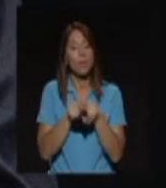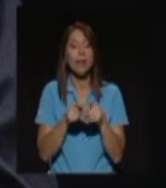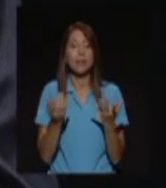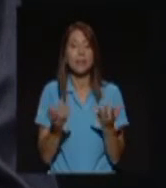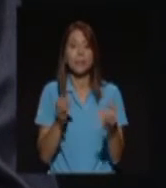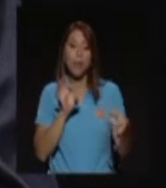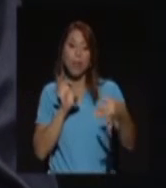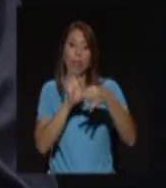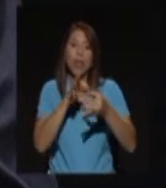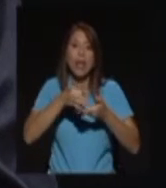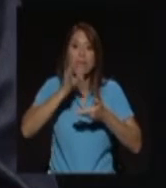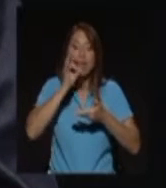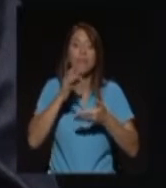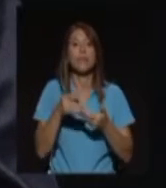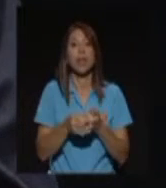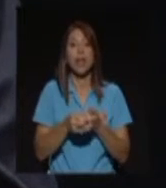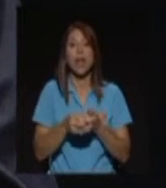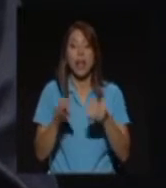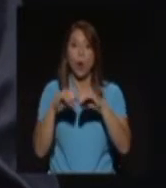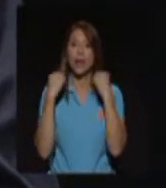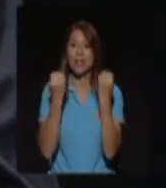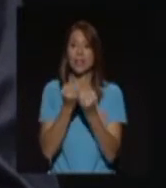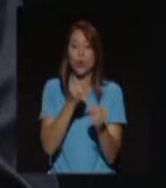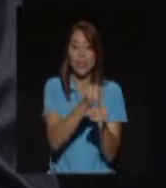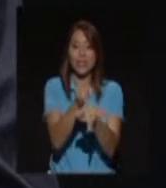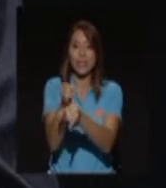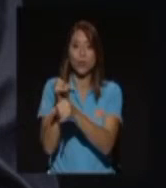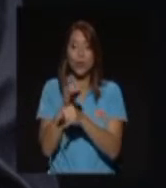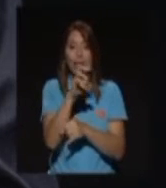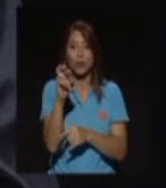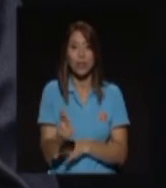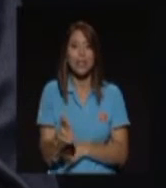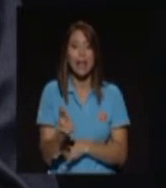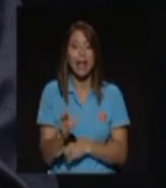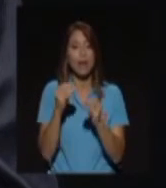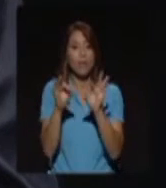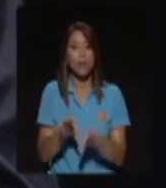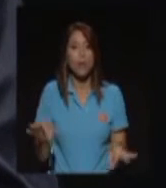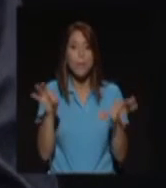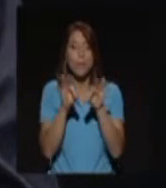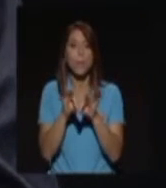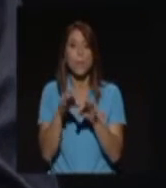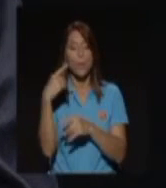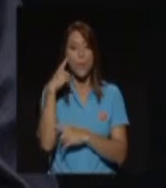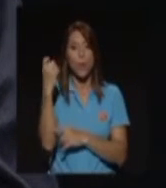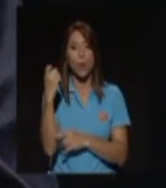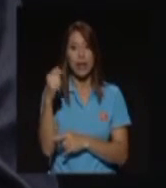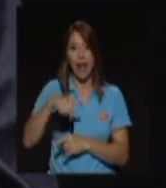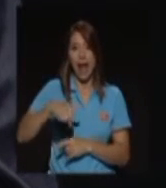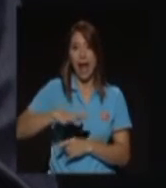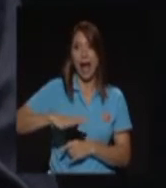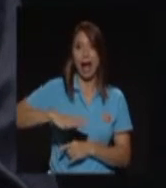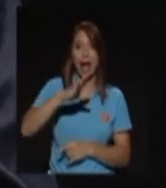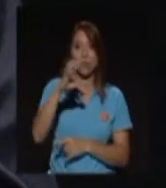café, la organización institucional de Costa Rica fue muy importante, porque aquí en Costa